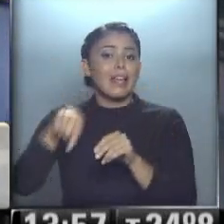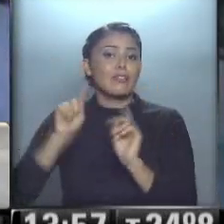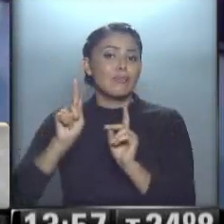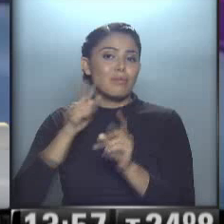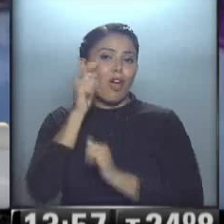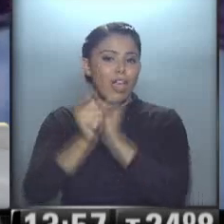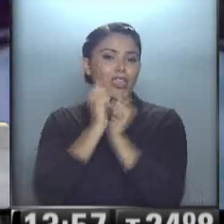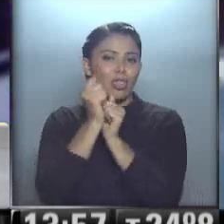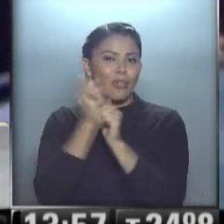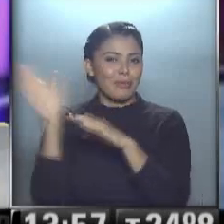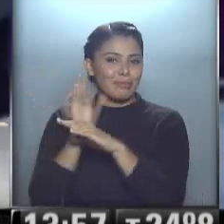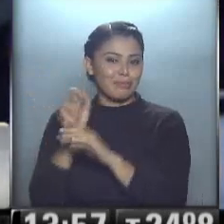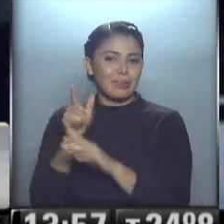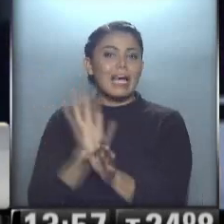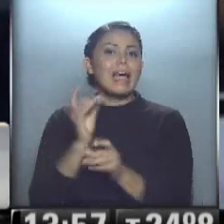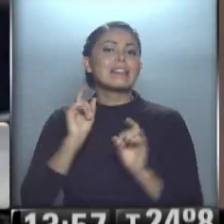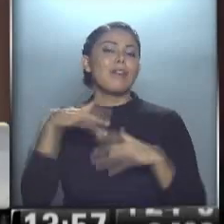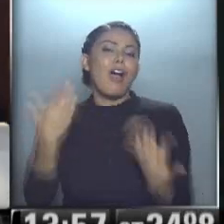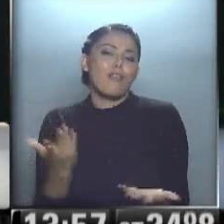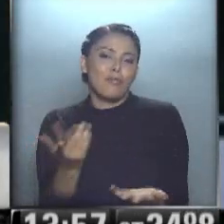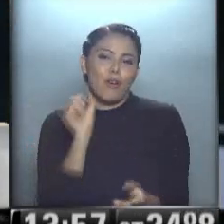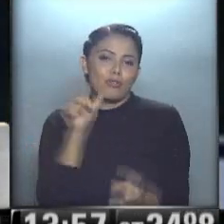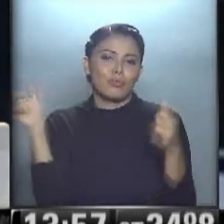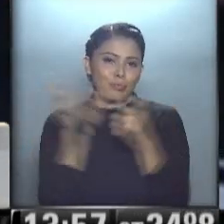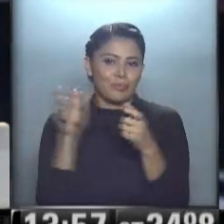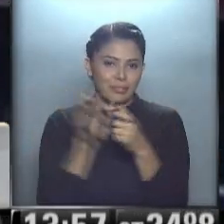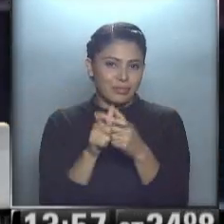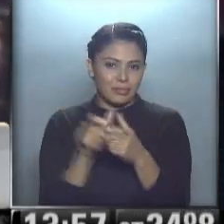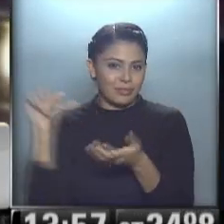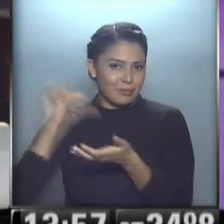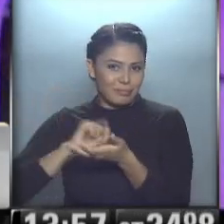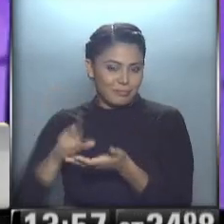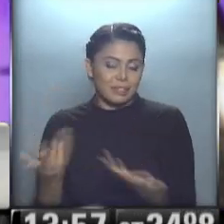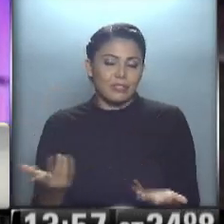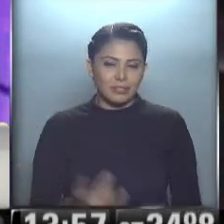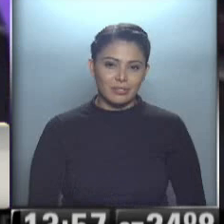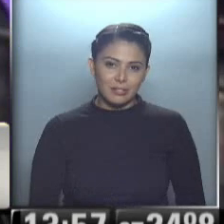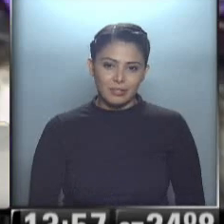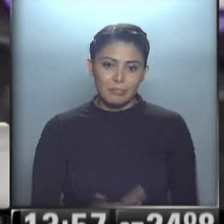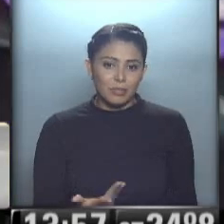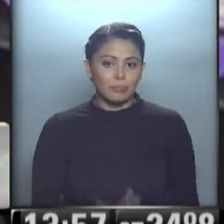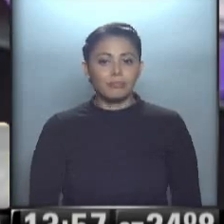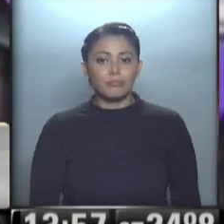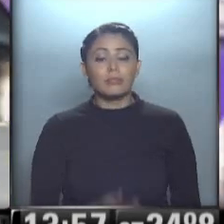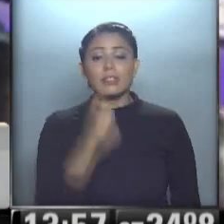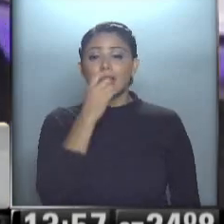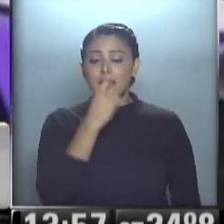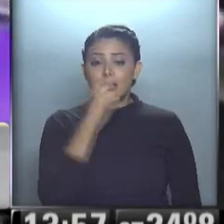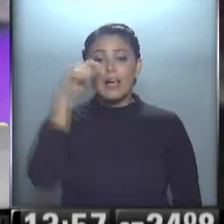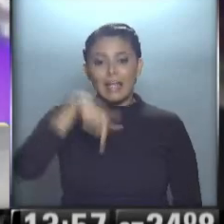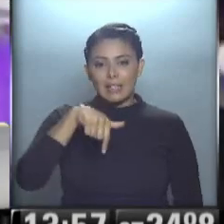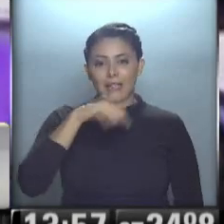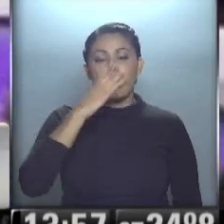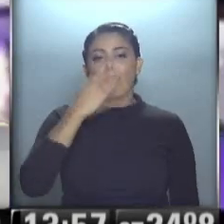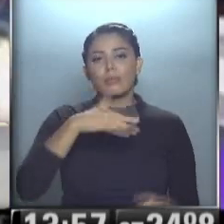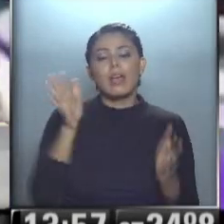local y generalmente el corazoncito lo tienen puesto en las películas locales. Así que, bueno, haber traspasado, si bien esta es una